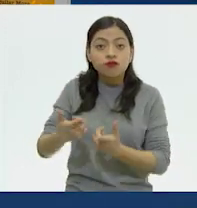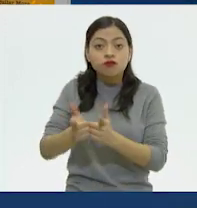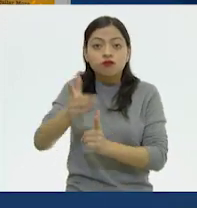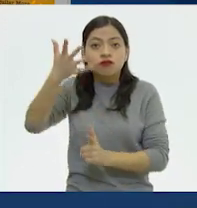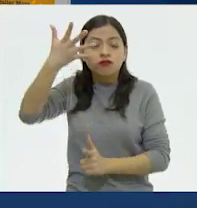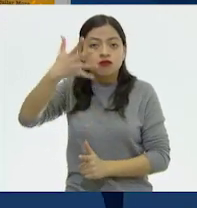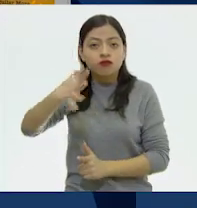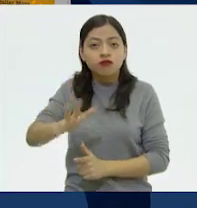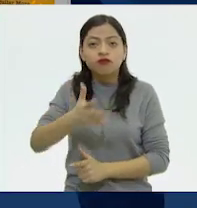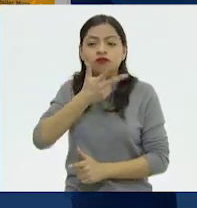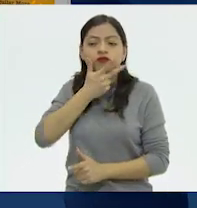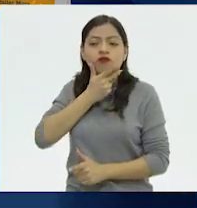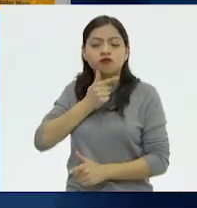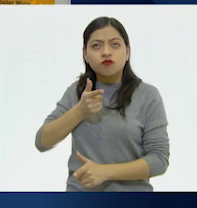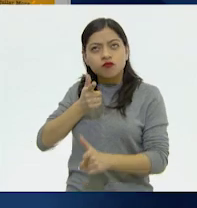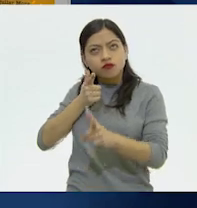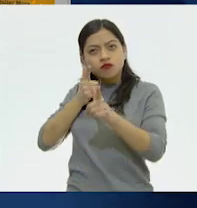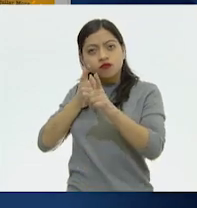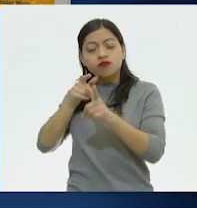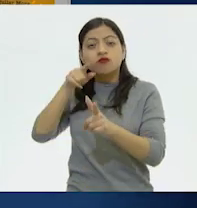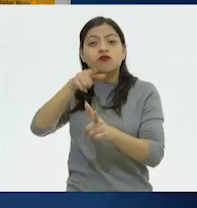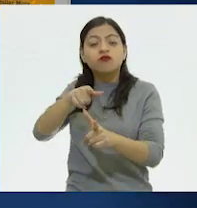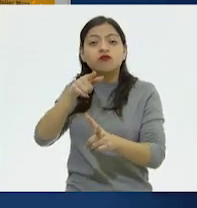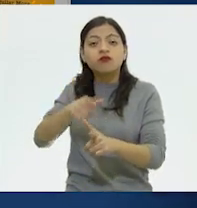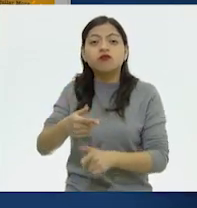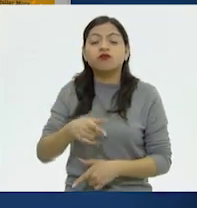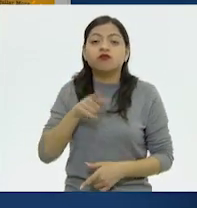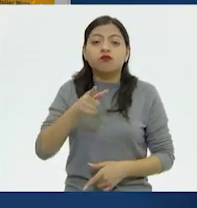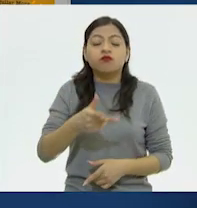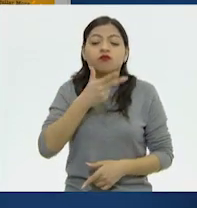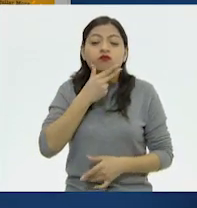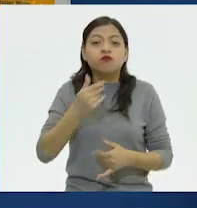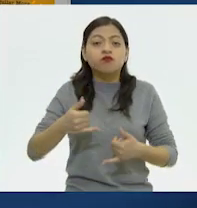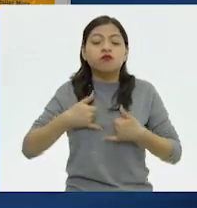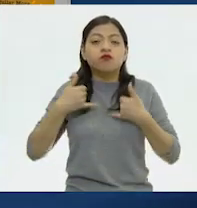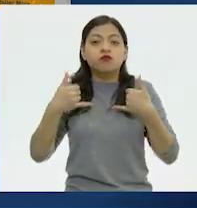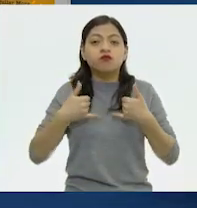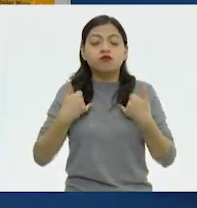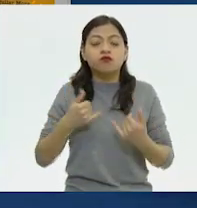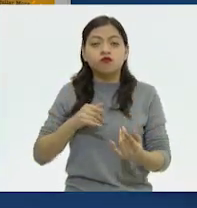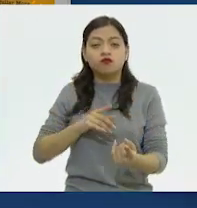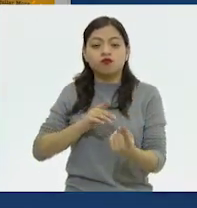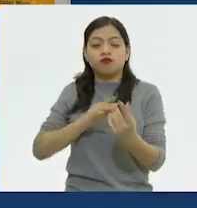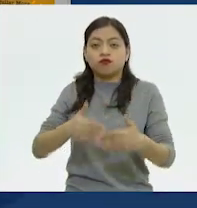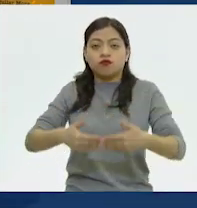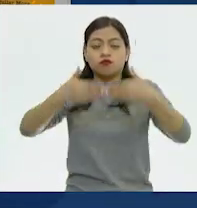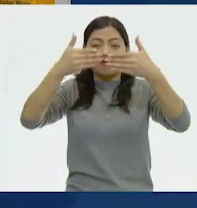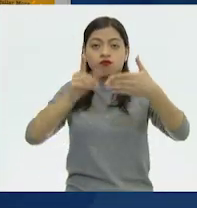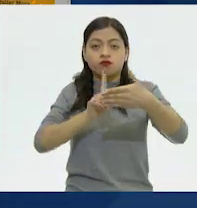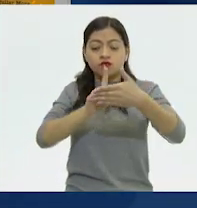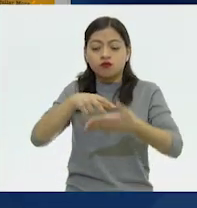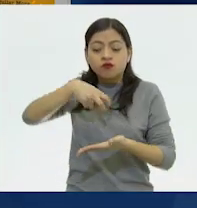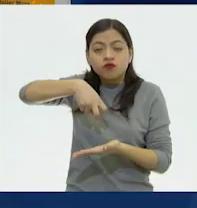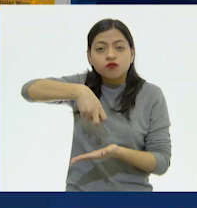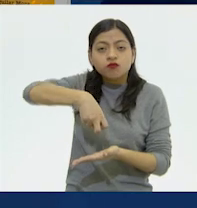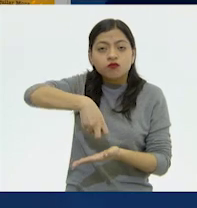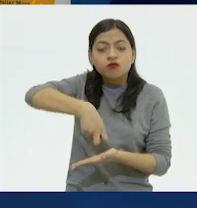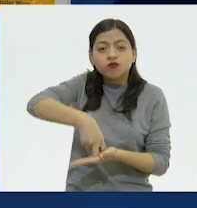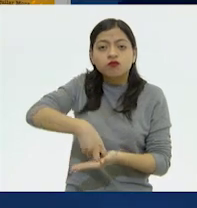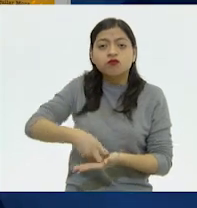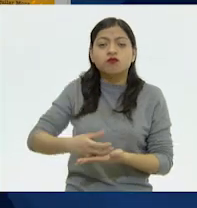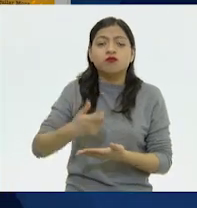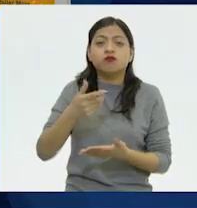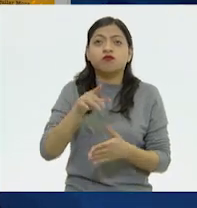las armas preparadas apuntando a un joven sin rasurar y mugroso, que arrodillado